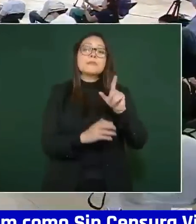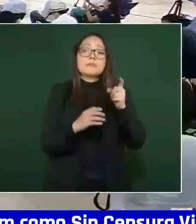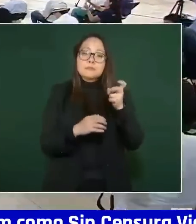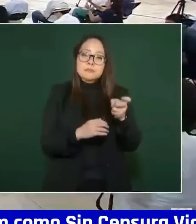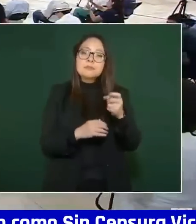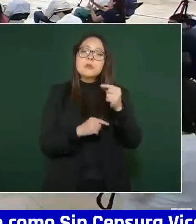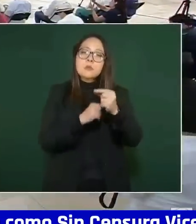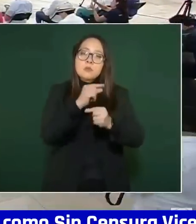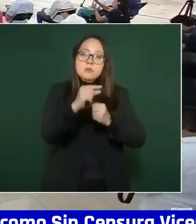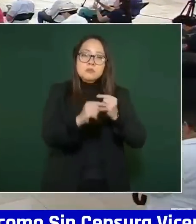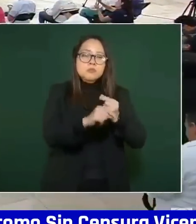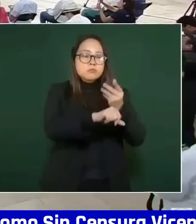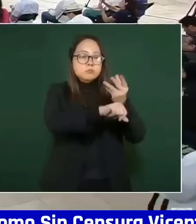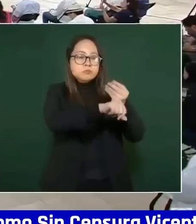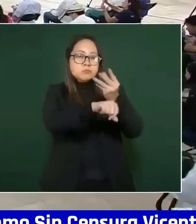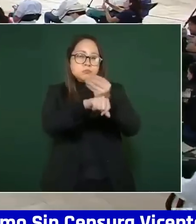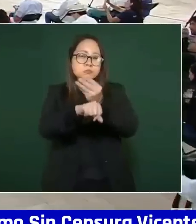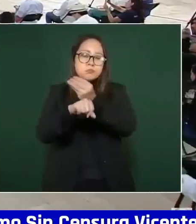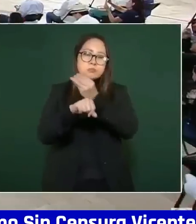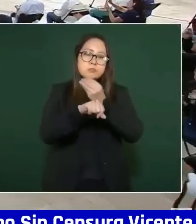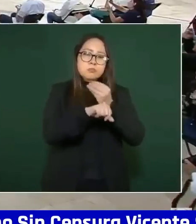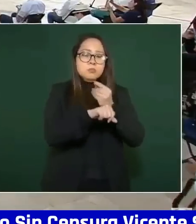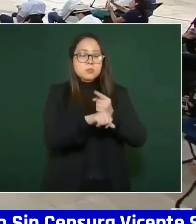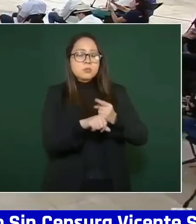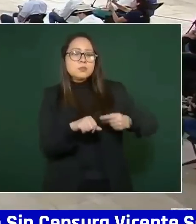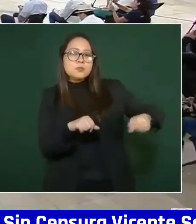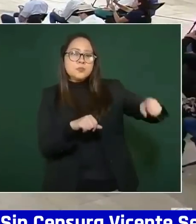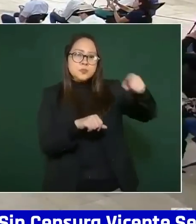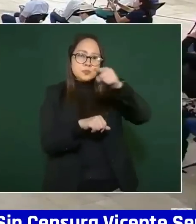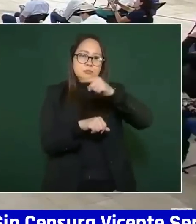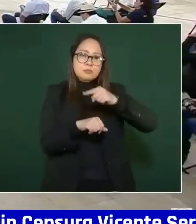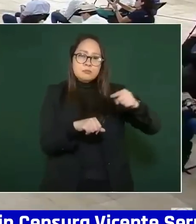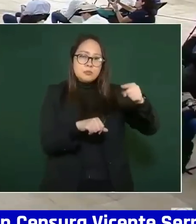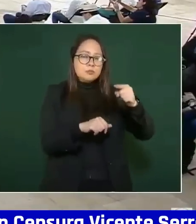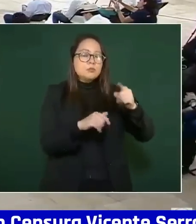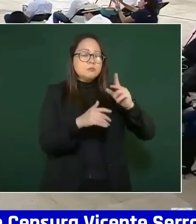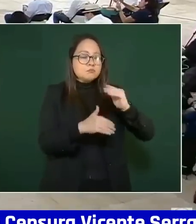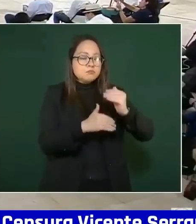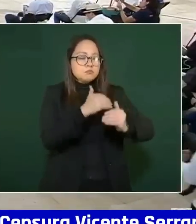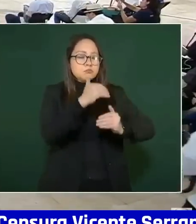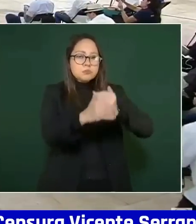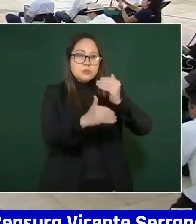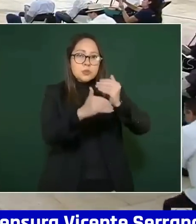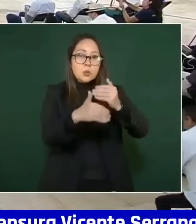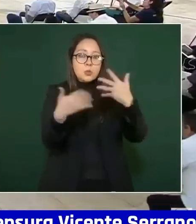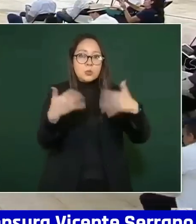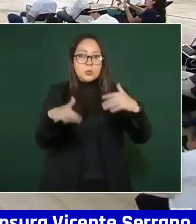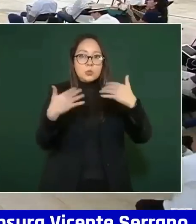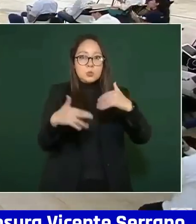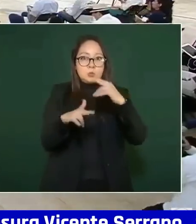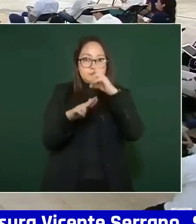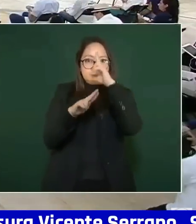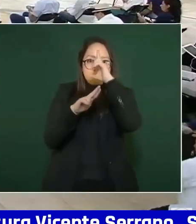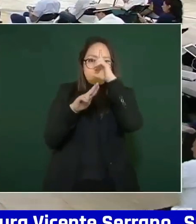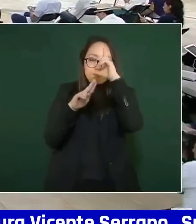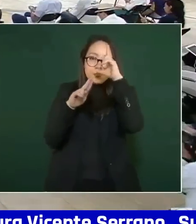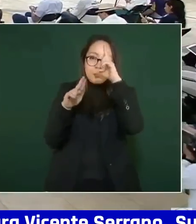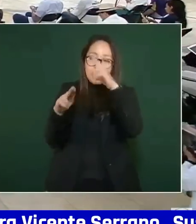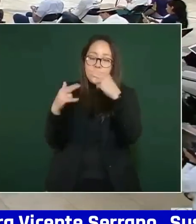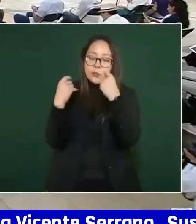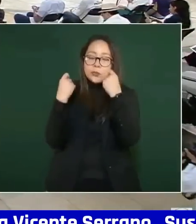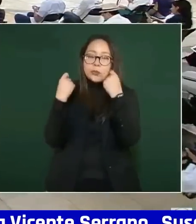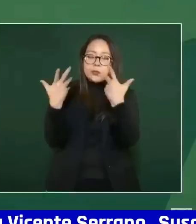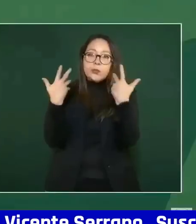datos inexactos del gobierno de la Cuarta Transformación, con periodistas como Lourdes Mendoza, que se atreve a amenazar a colegas que le cuestionamos por